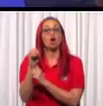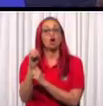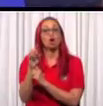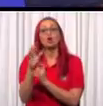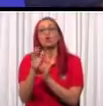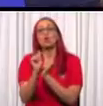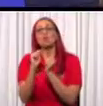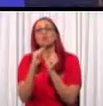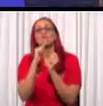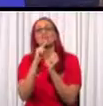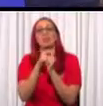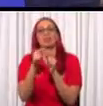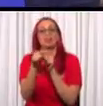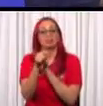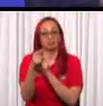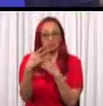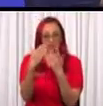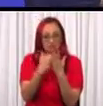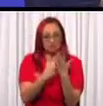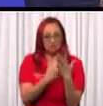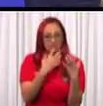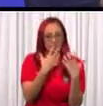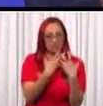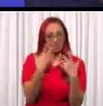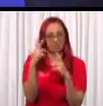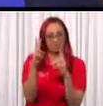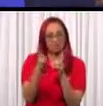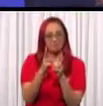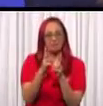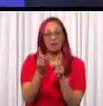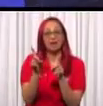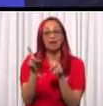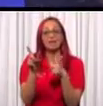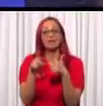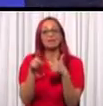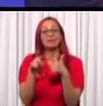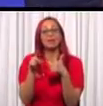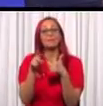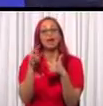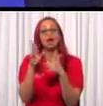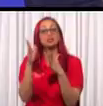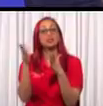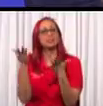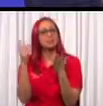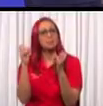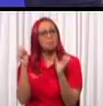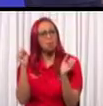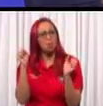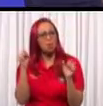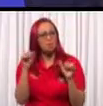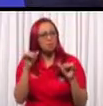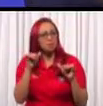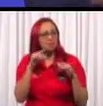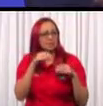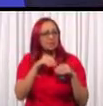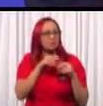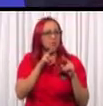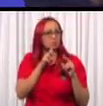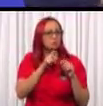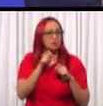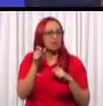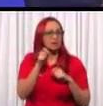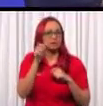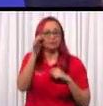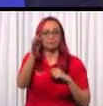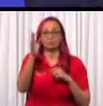que ellos están haciendo en torno a este tema, y también que los costarricenses podríamos quedarnos dentro de unos meses sin arroz en